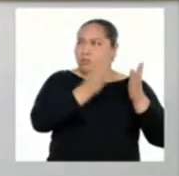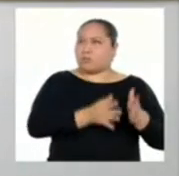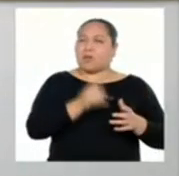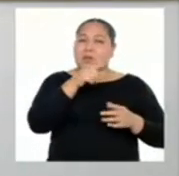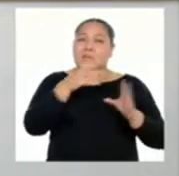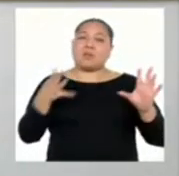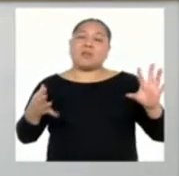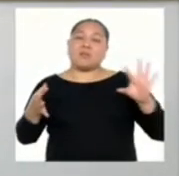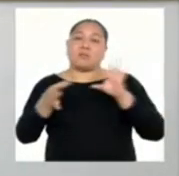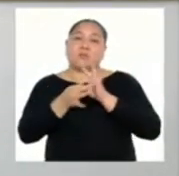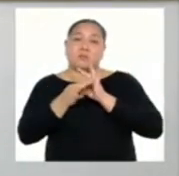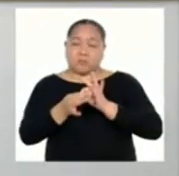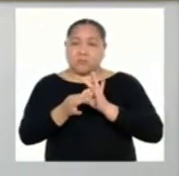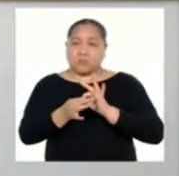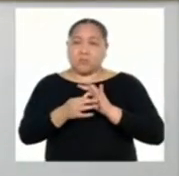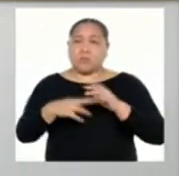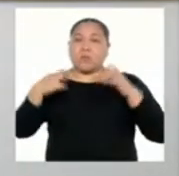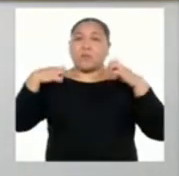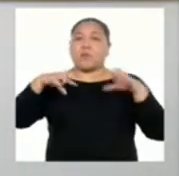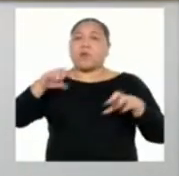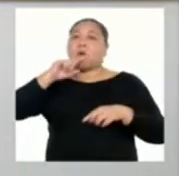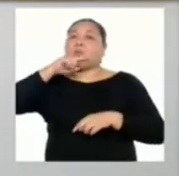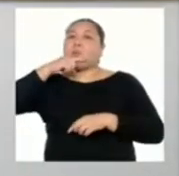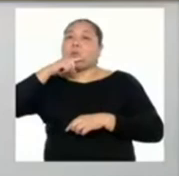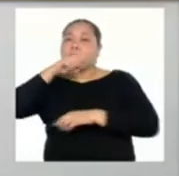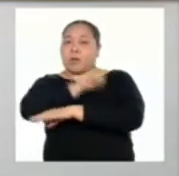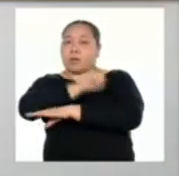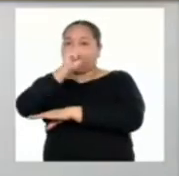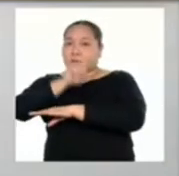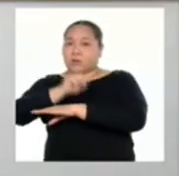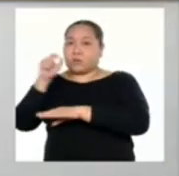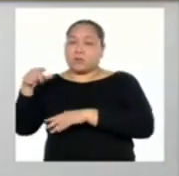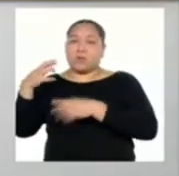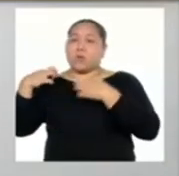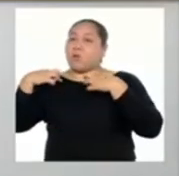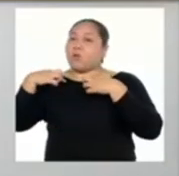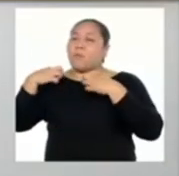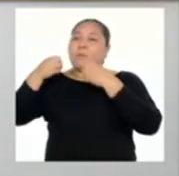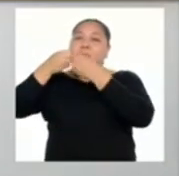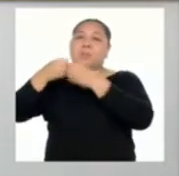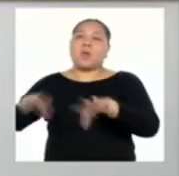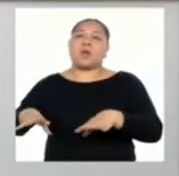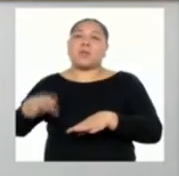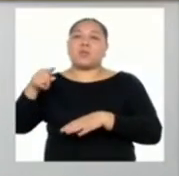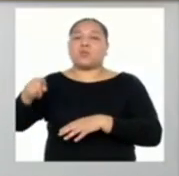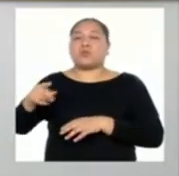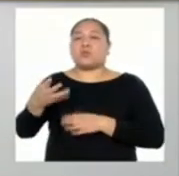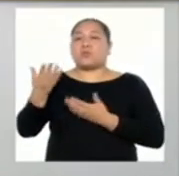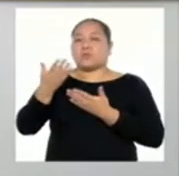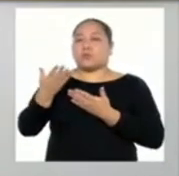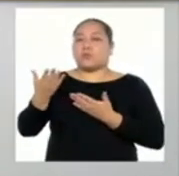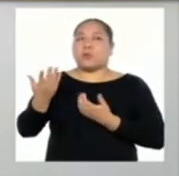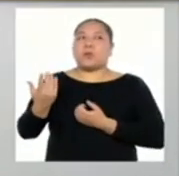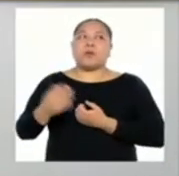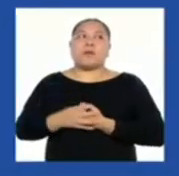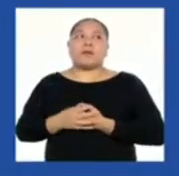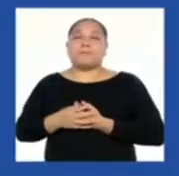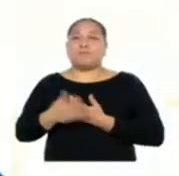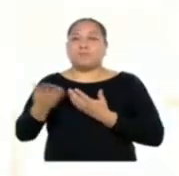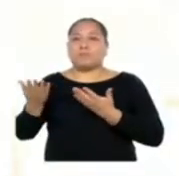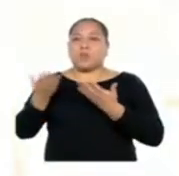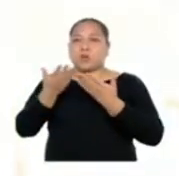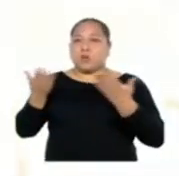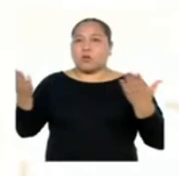de alianzas permitía que las mujeres indígenas no pierdan sus privilegios. Veamos la siguiente fuente.